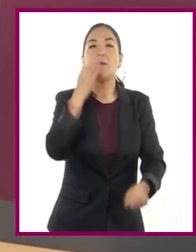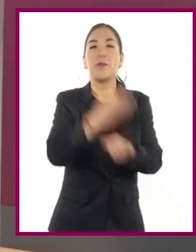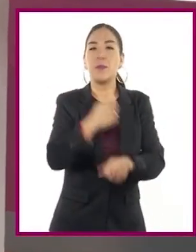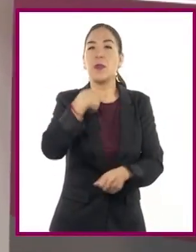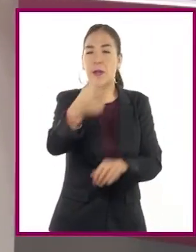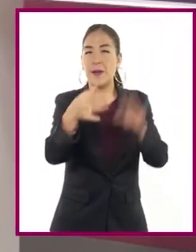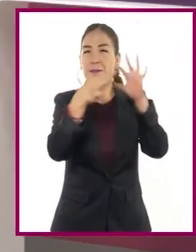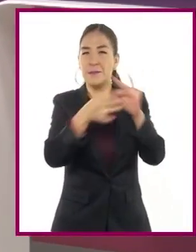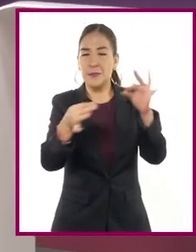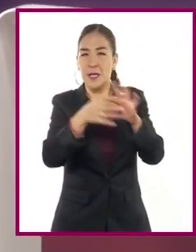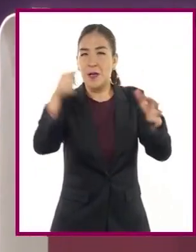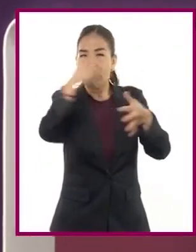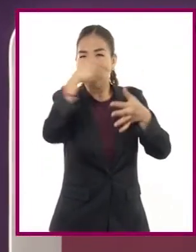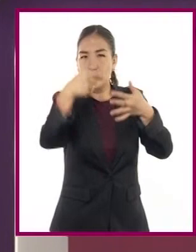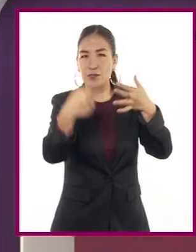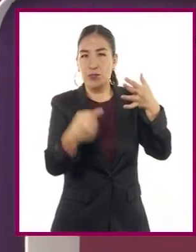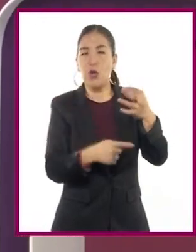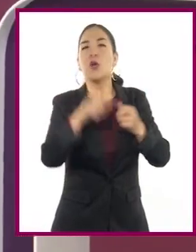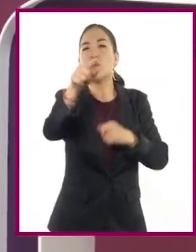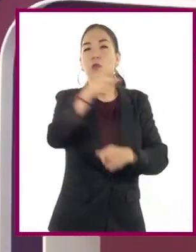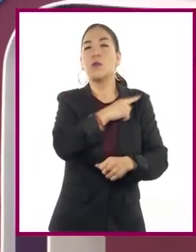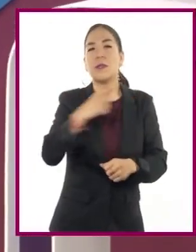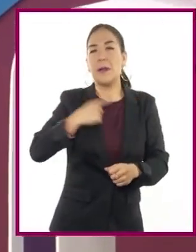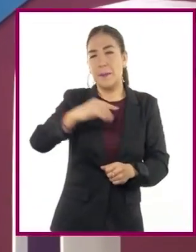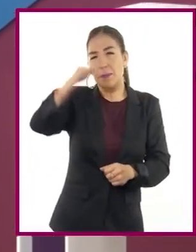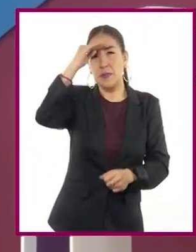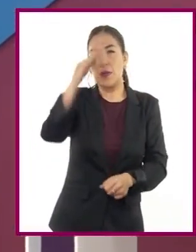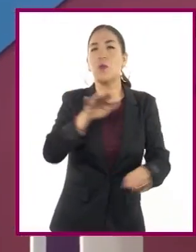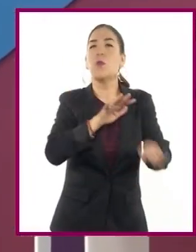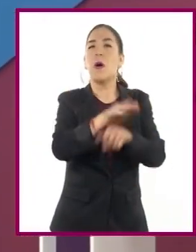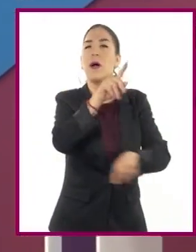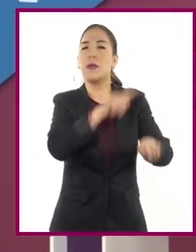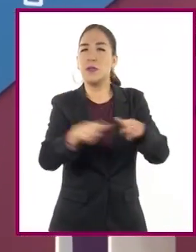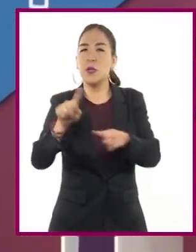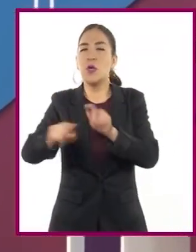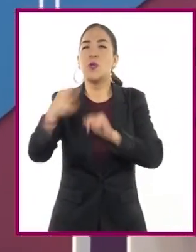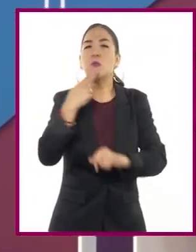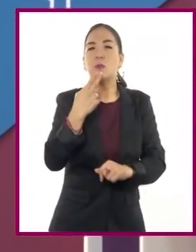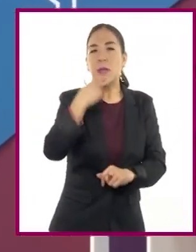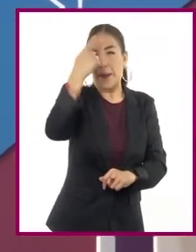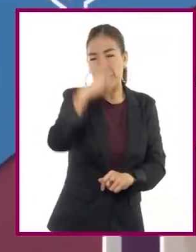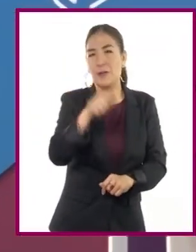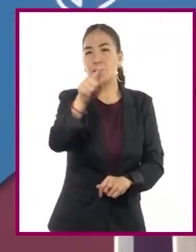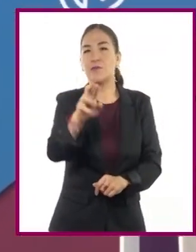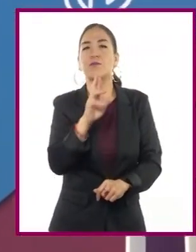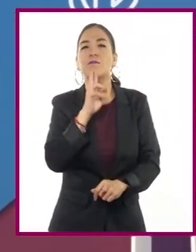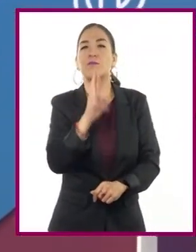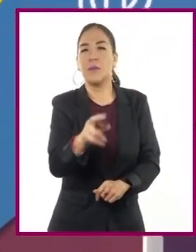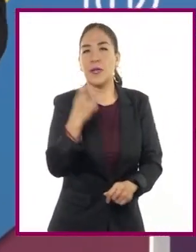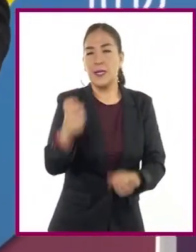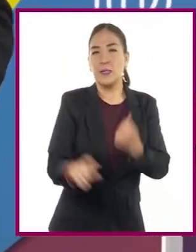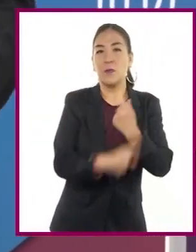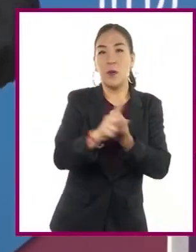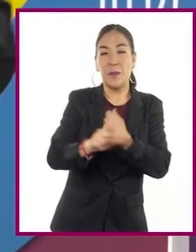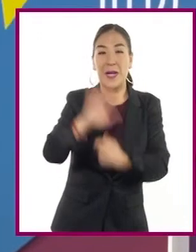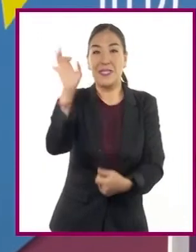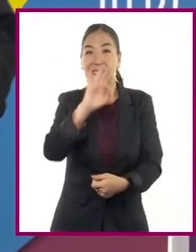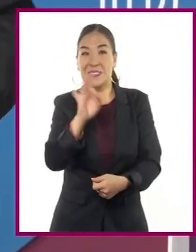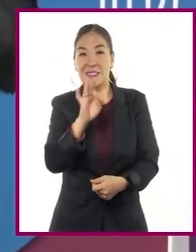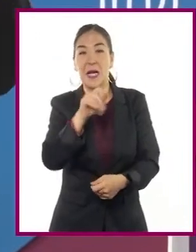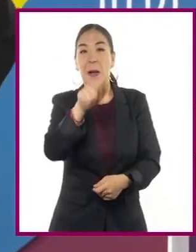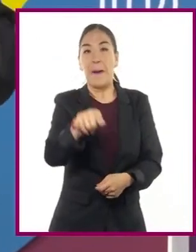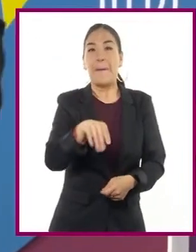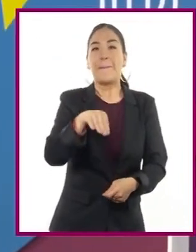exponer una situación y piensen qué mecanismo se puede utilizar para resolver el conflicto y si se trata de un